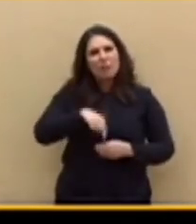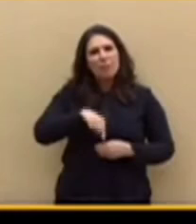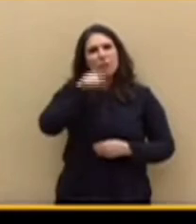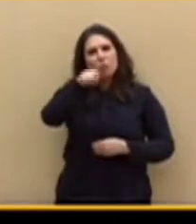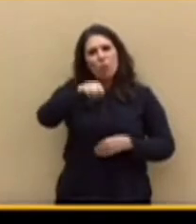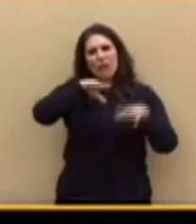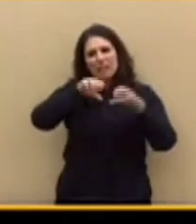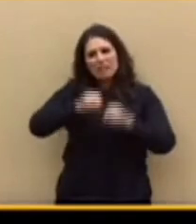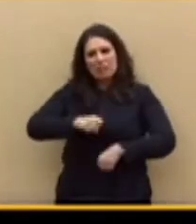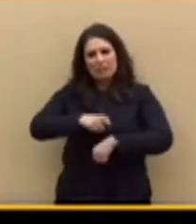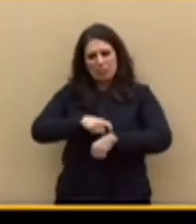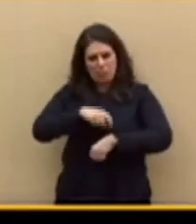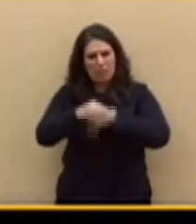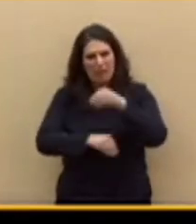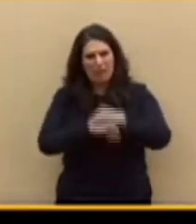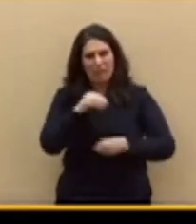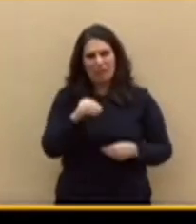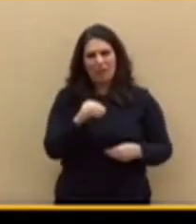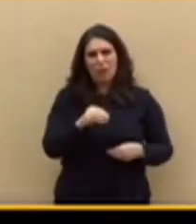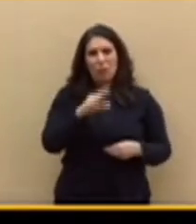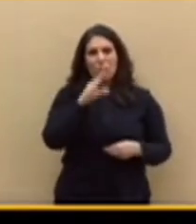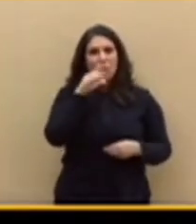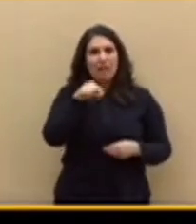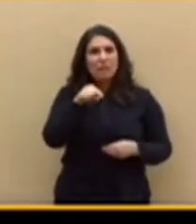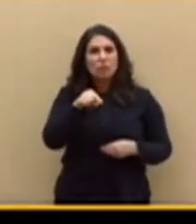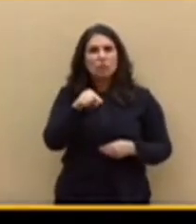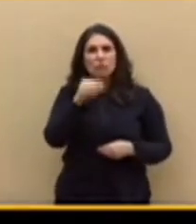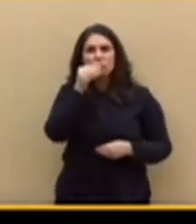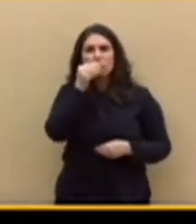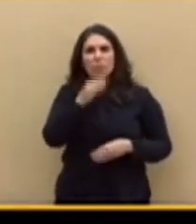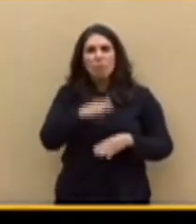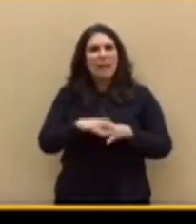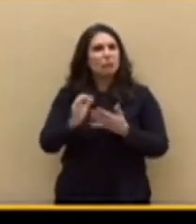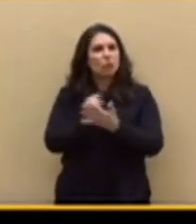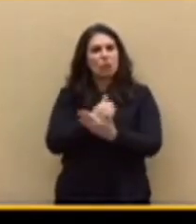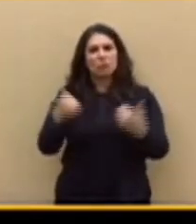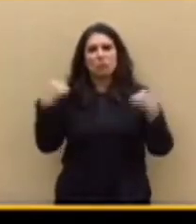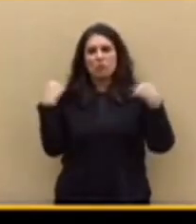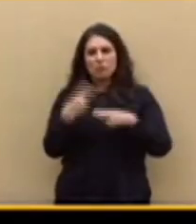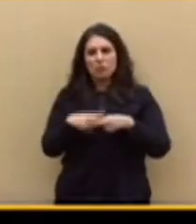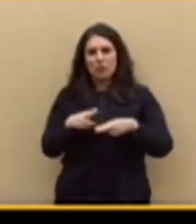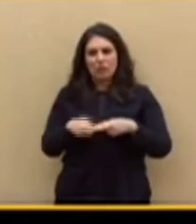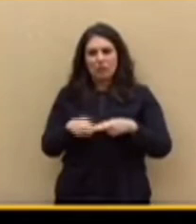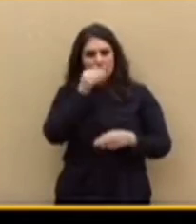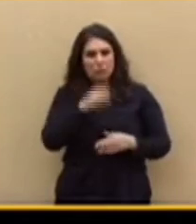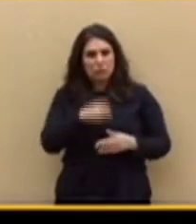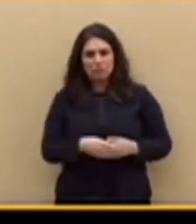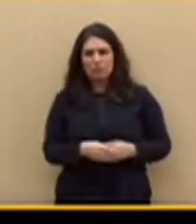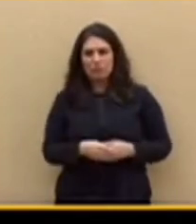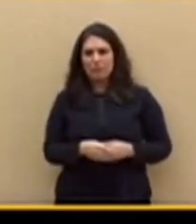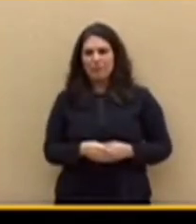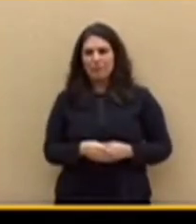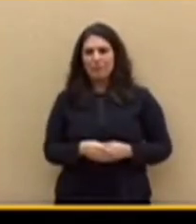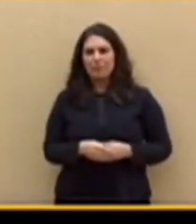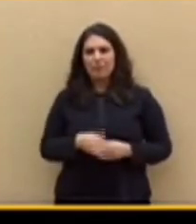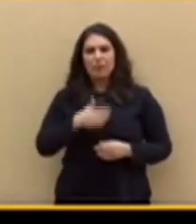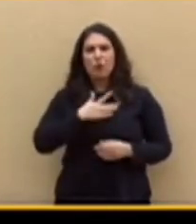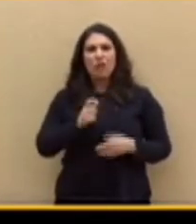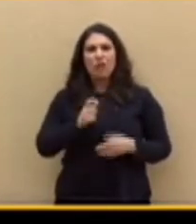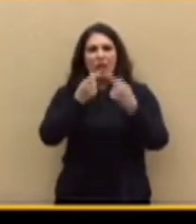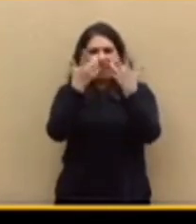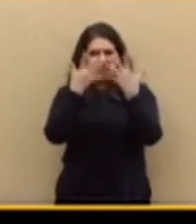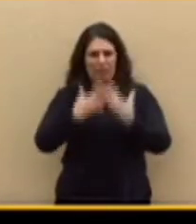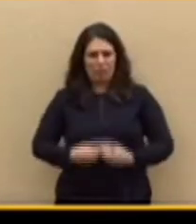ningún responsable político. Para no decepcionarle, le voy a referenciar una serie que me recomendó ver el presidente del